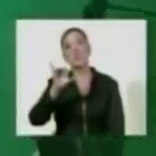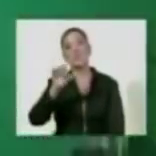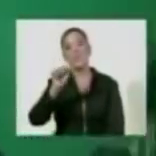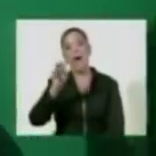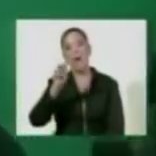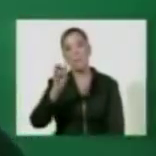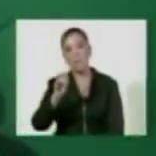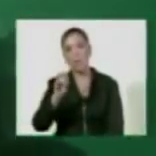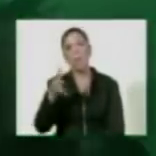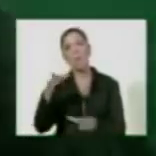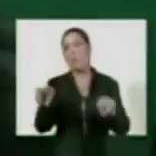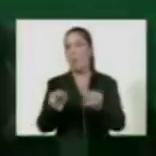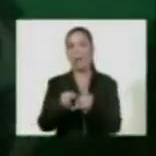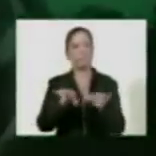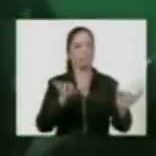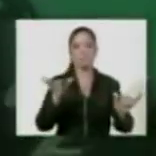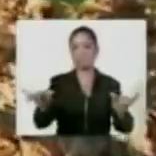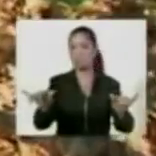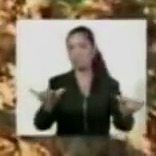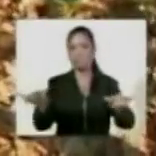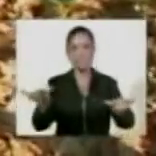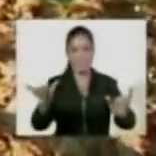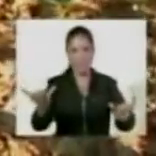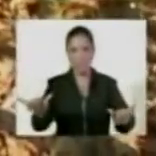similares al mismo tiempo. En este instante